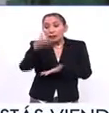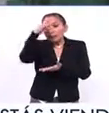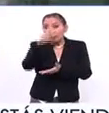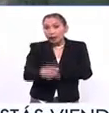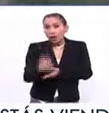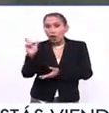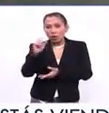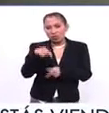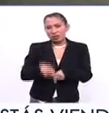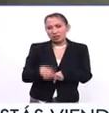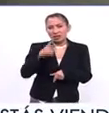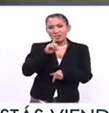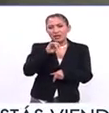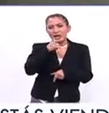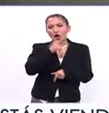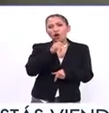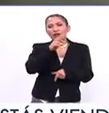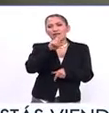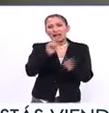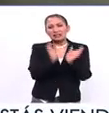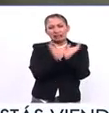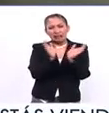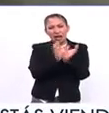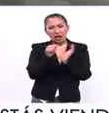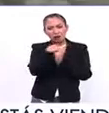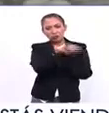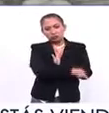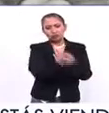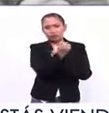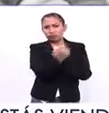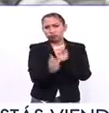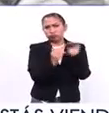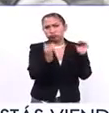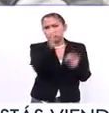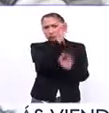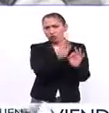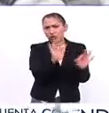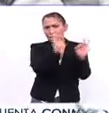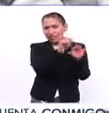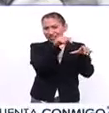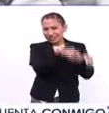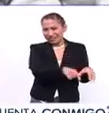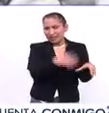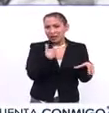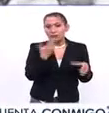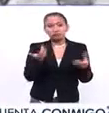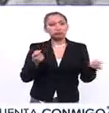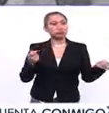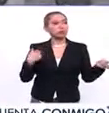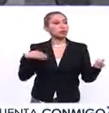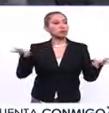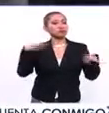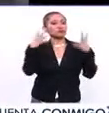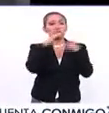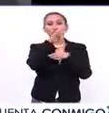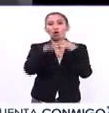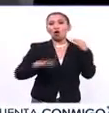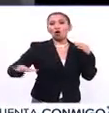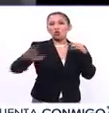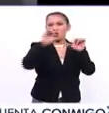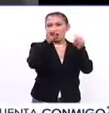México cuando aquí Diego Rivera, Siqueiros, etcétera, pues son pues personajes muy importantes que dominan básicamente toda la